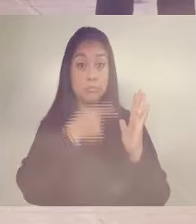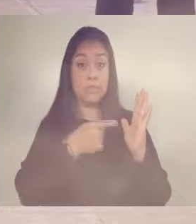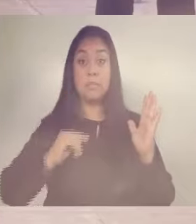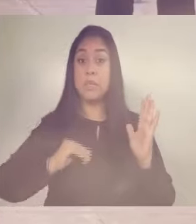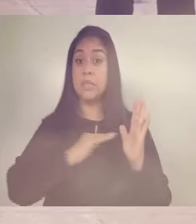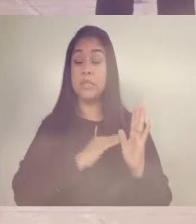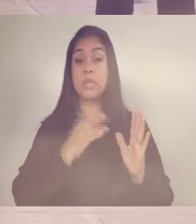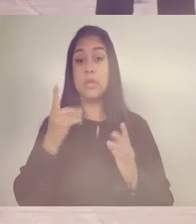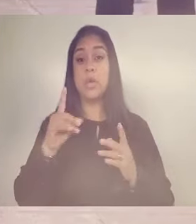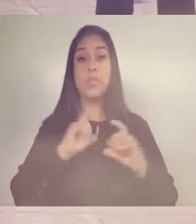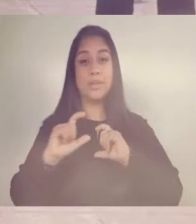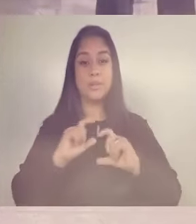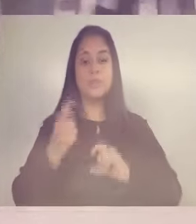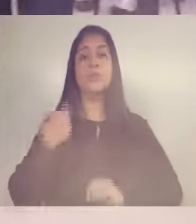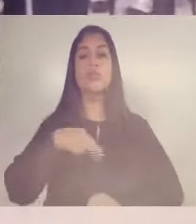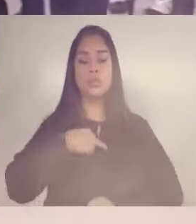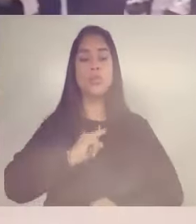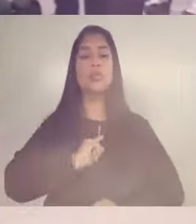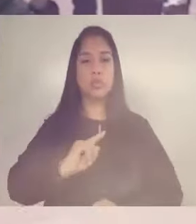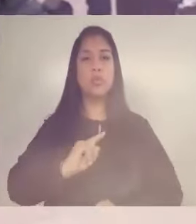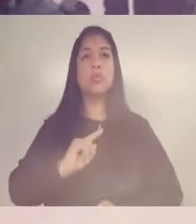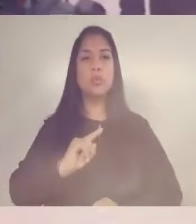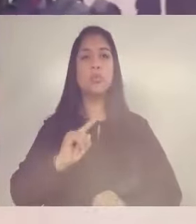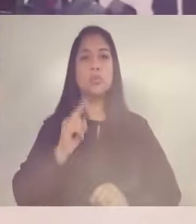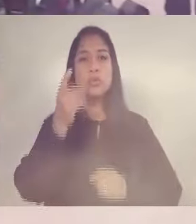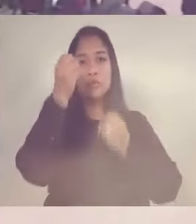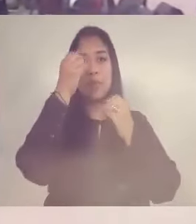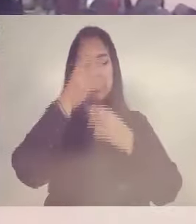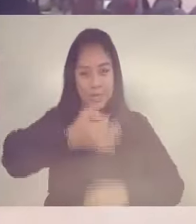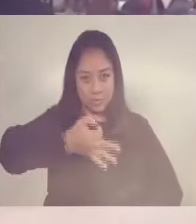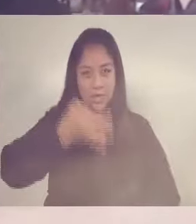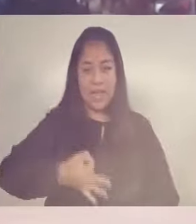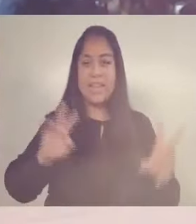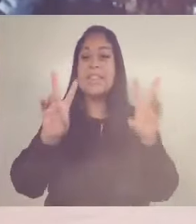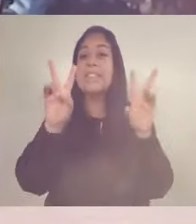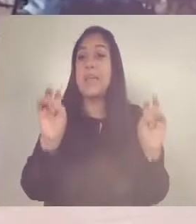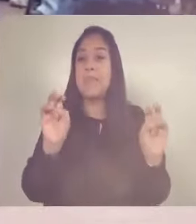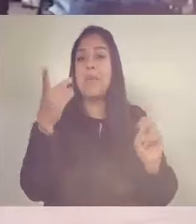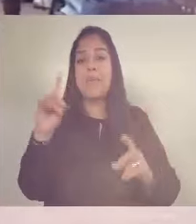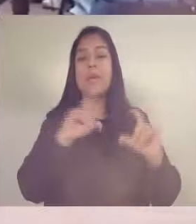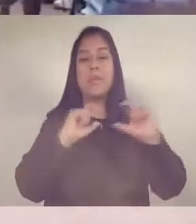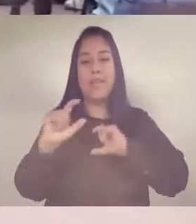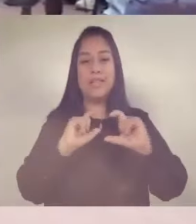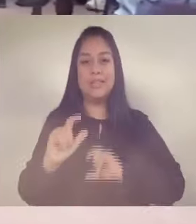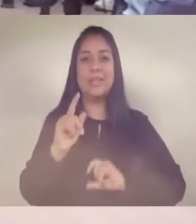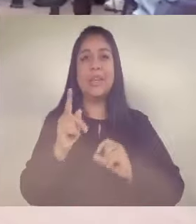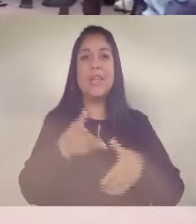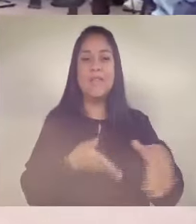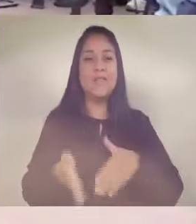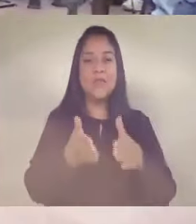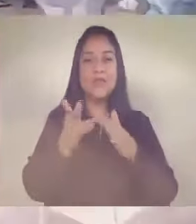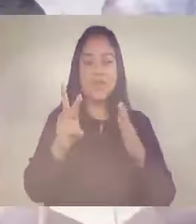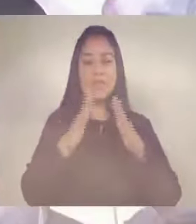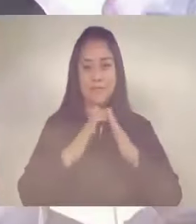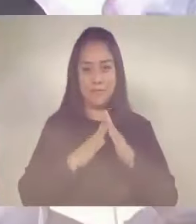fuente autorizada de información acerca de lo que ocurre en el sector de comunicaciones, infraestructura y